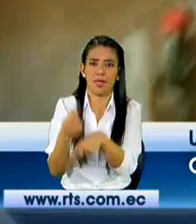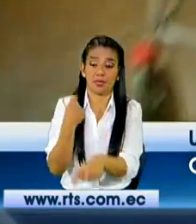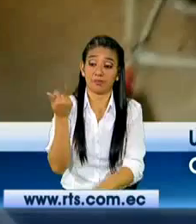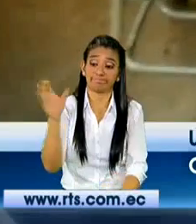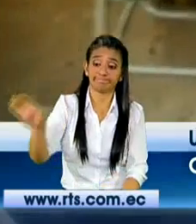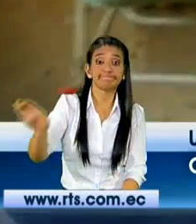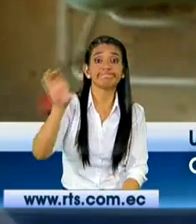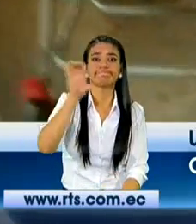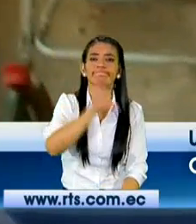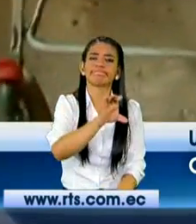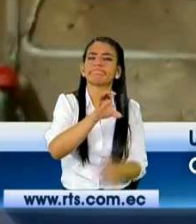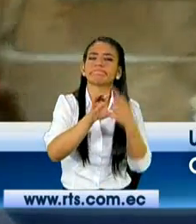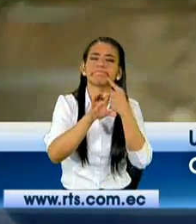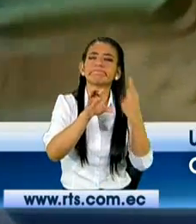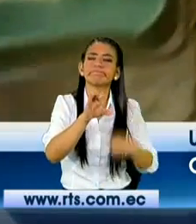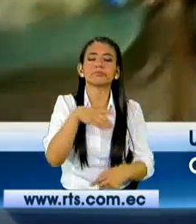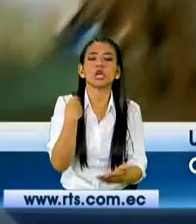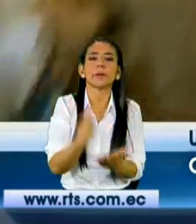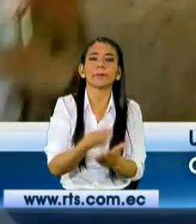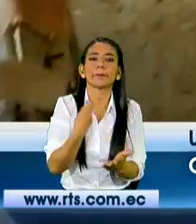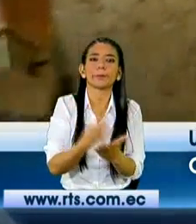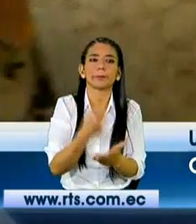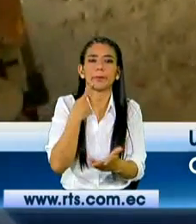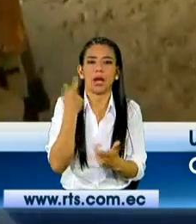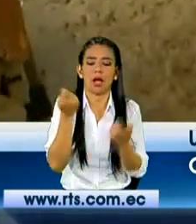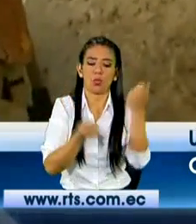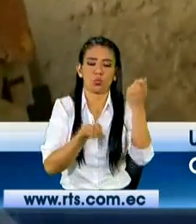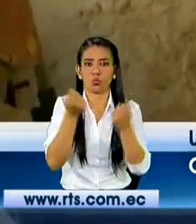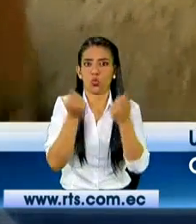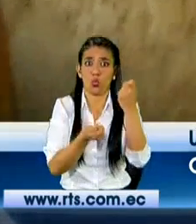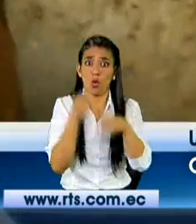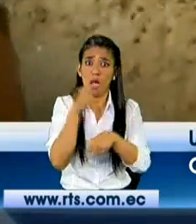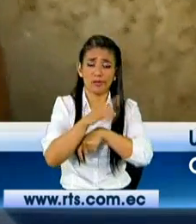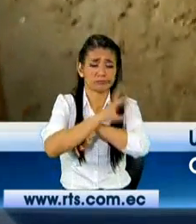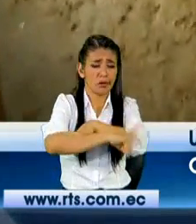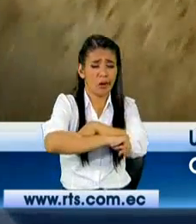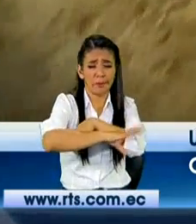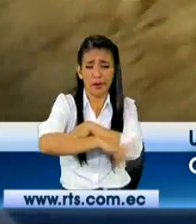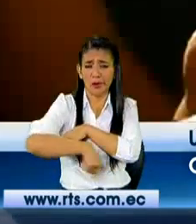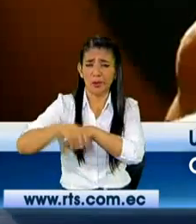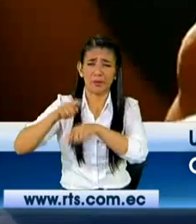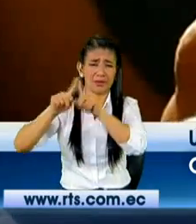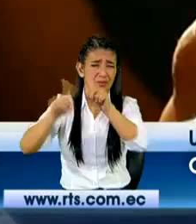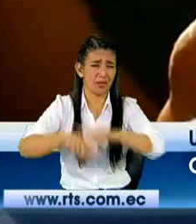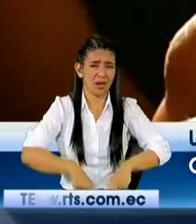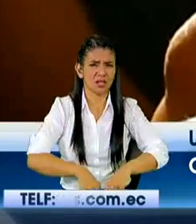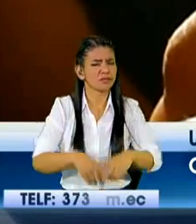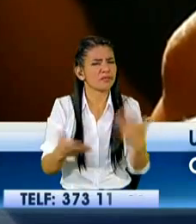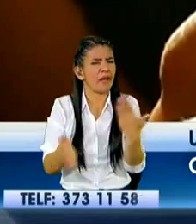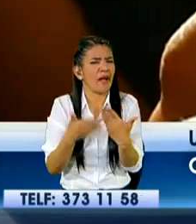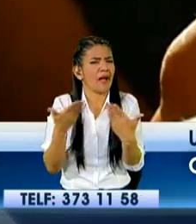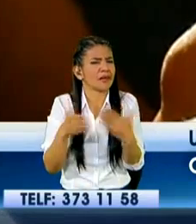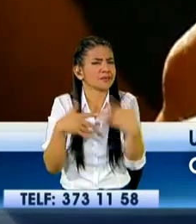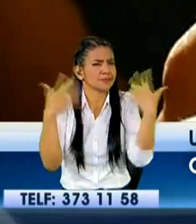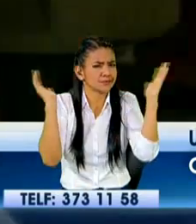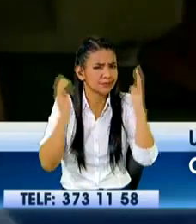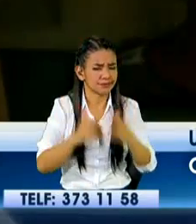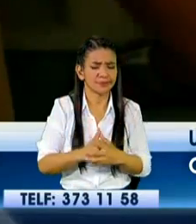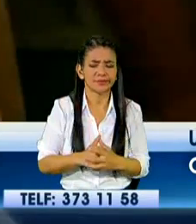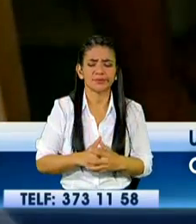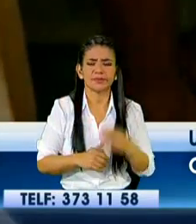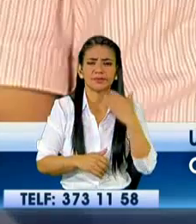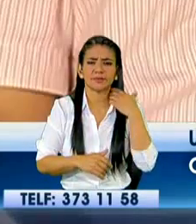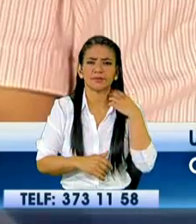ese dinero lo utilizó para comprarse un auto. Y allí los robos con bujías resultaron